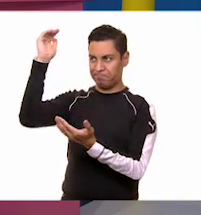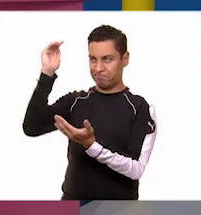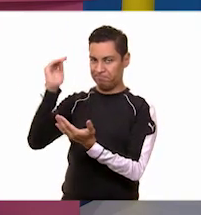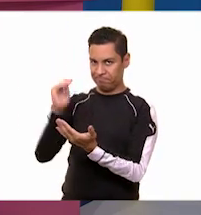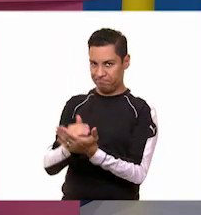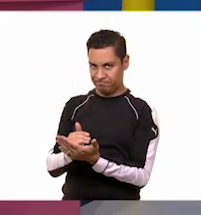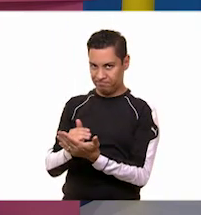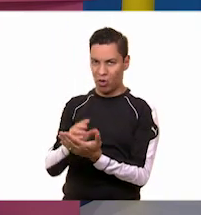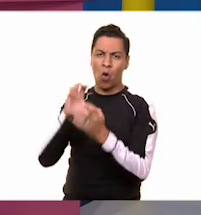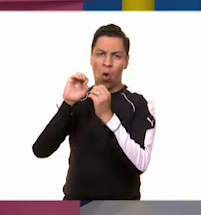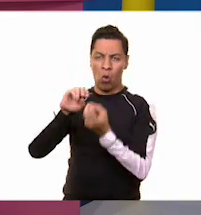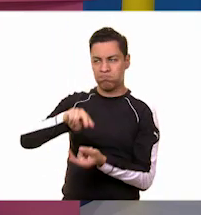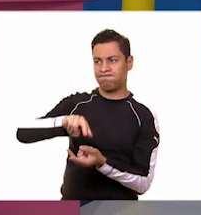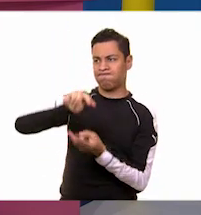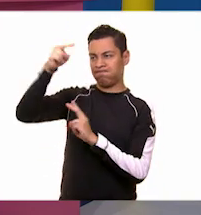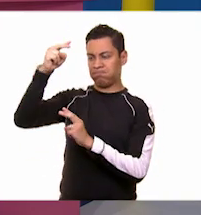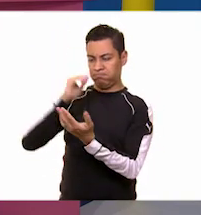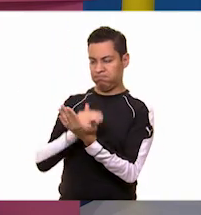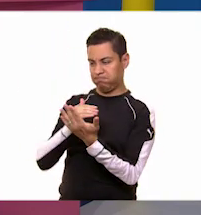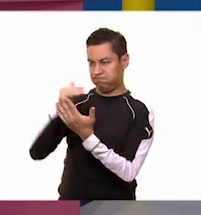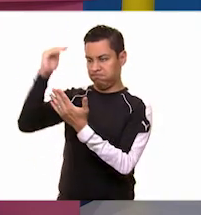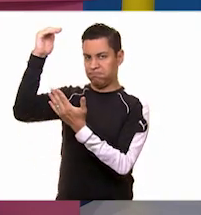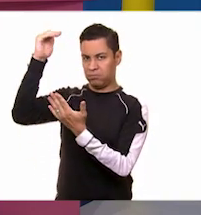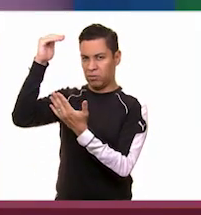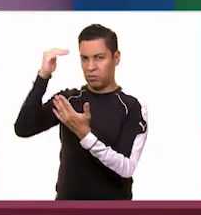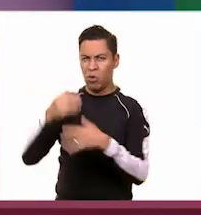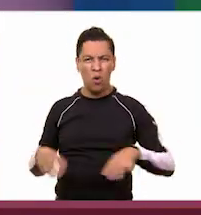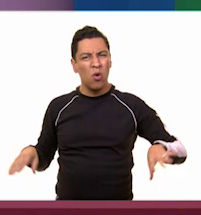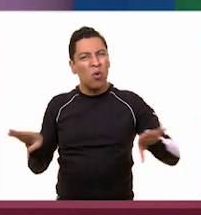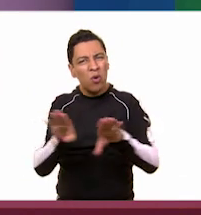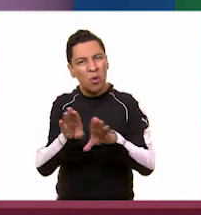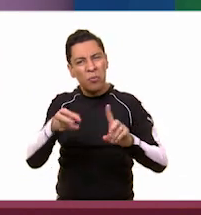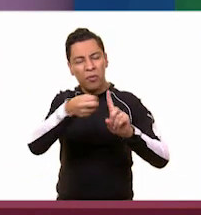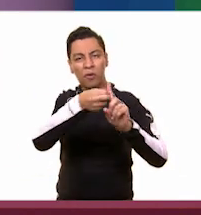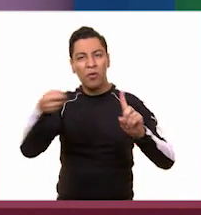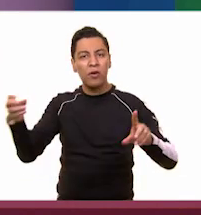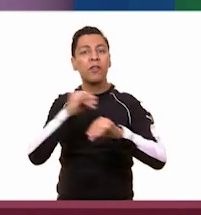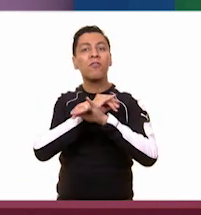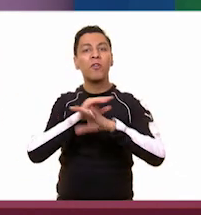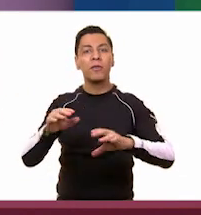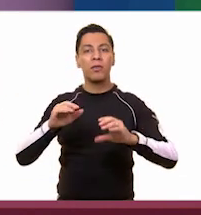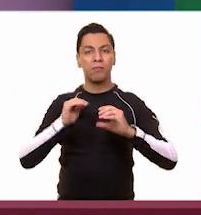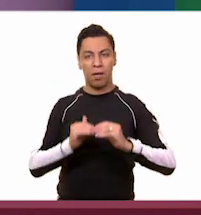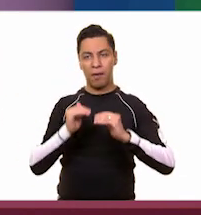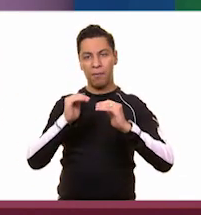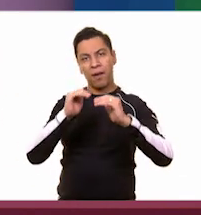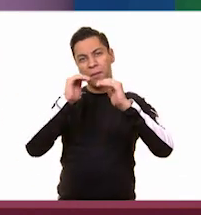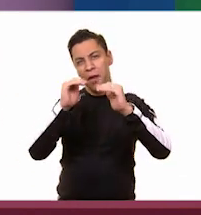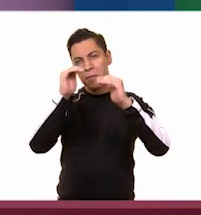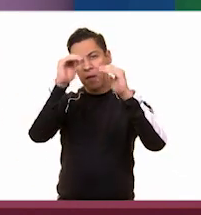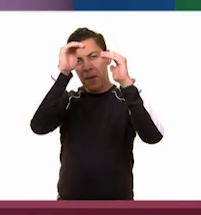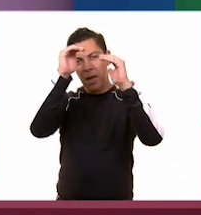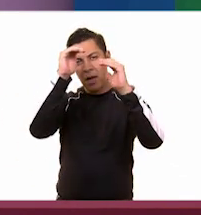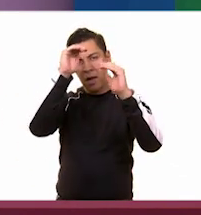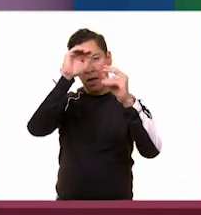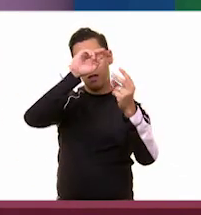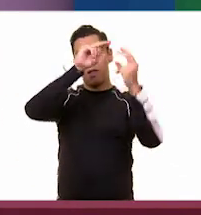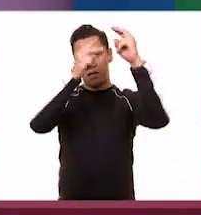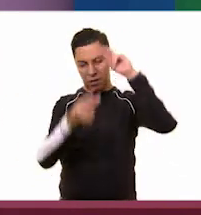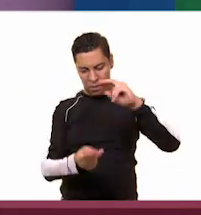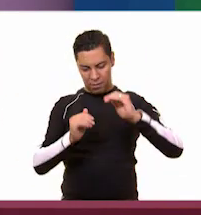¿Y cómo se acomoda la información en esa pirámide invertida? Porque se escucha un poquito difícil, la